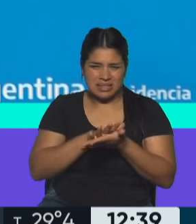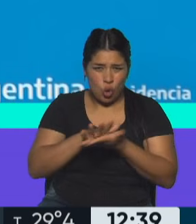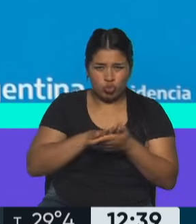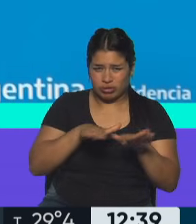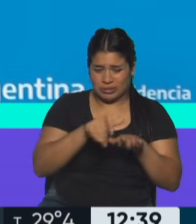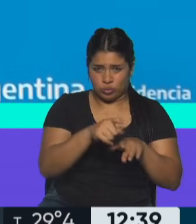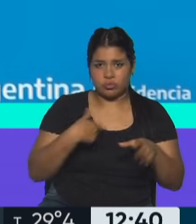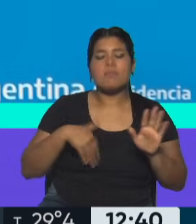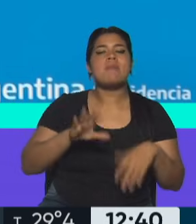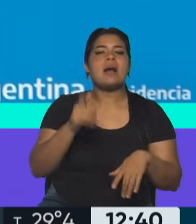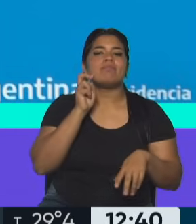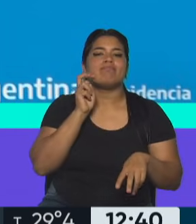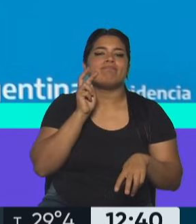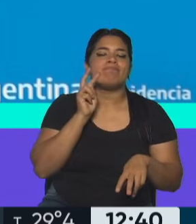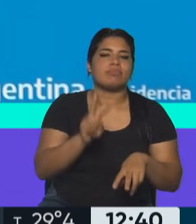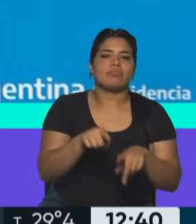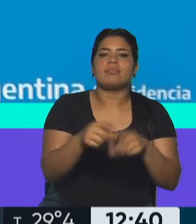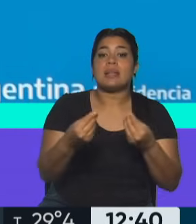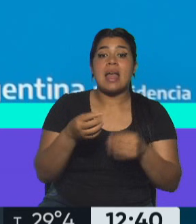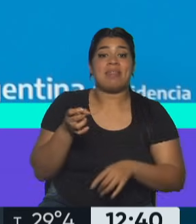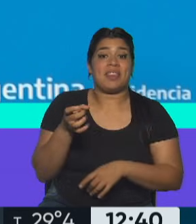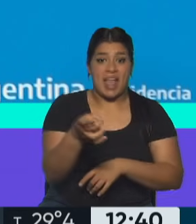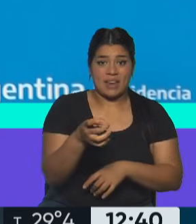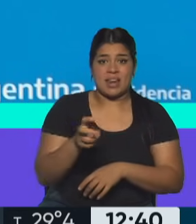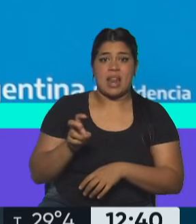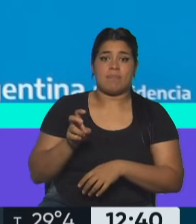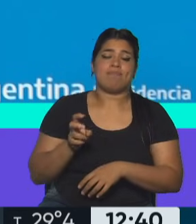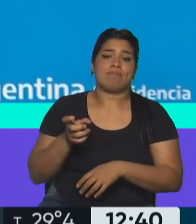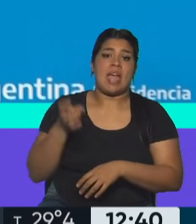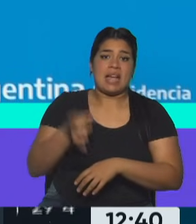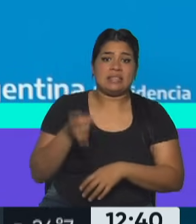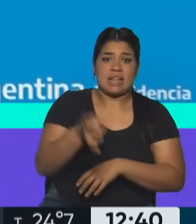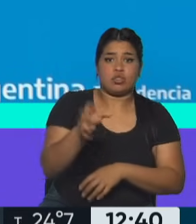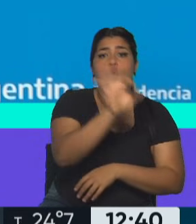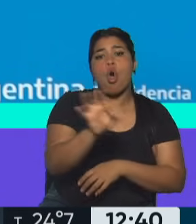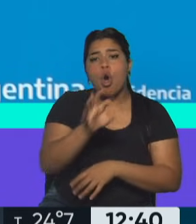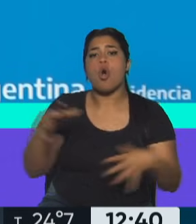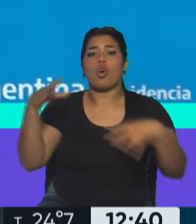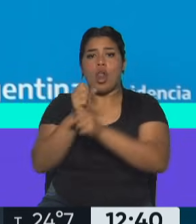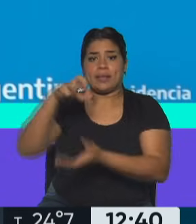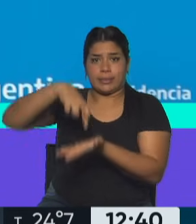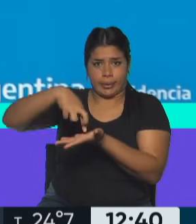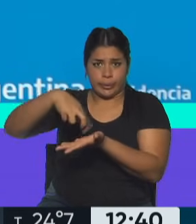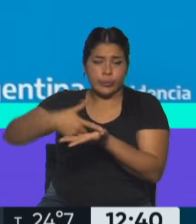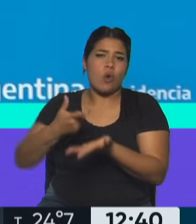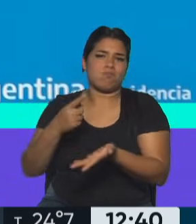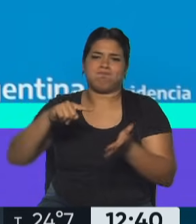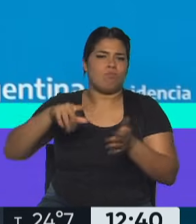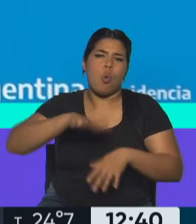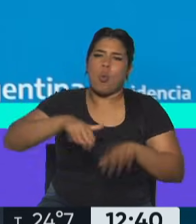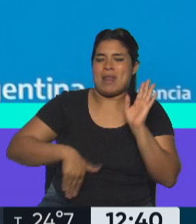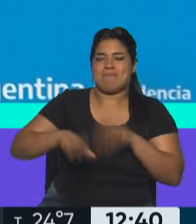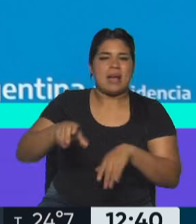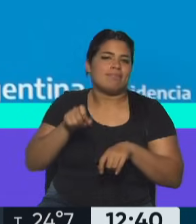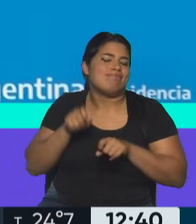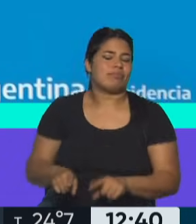tenía que ver con las estaciones de trenes y de colectivos en el Gran Buenos Aires, que eran lugares, puntos centrales, digamos, de cuando la gente va o